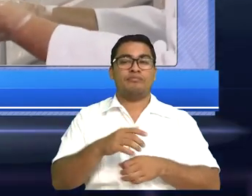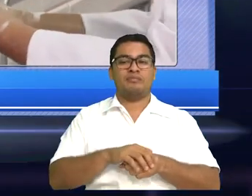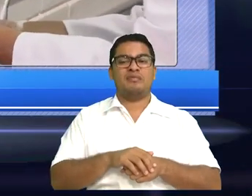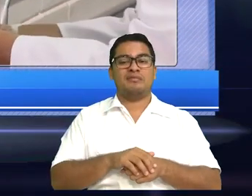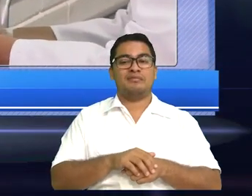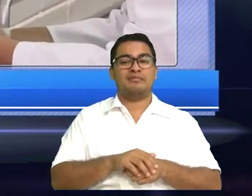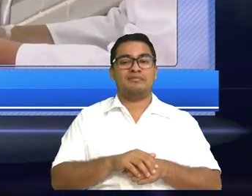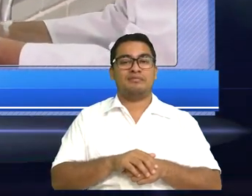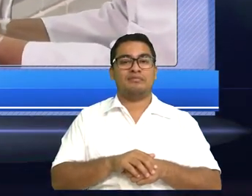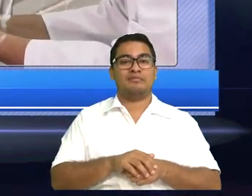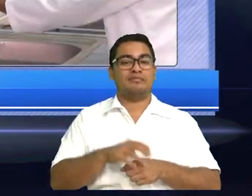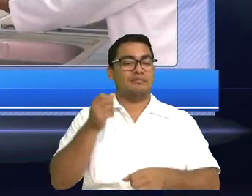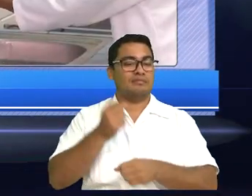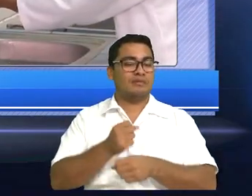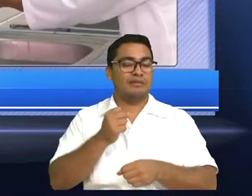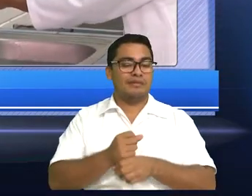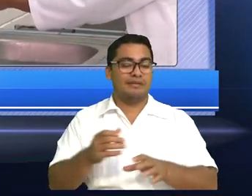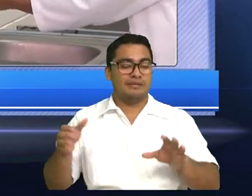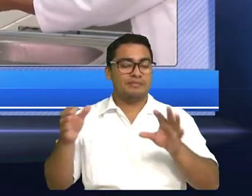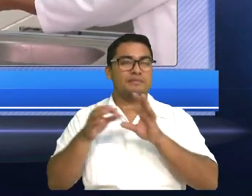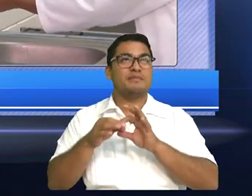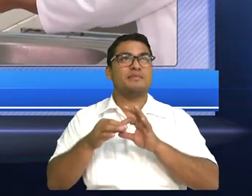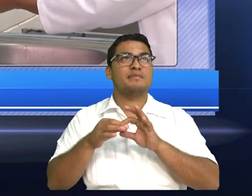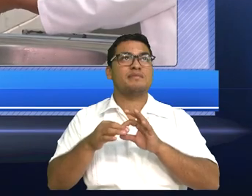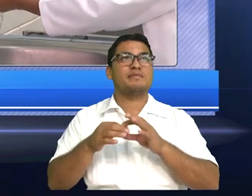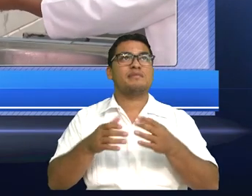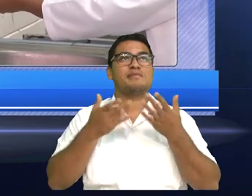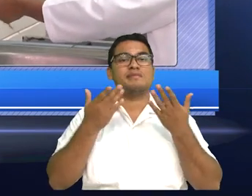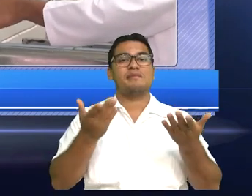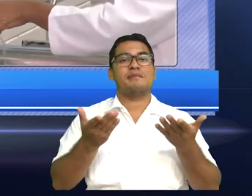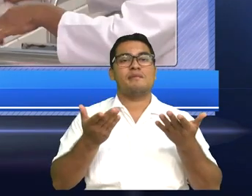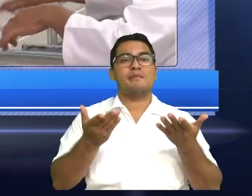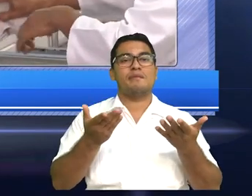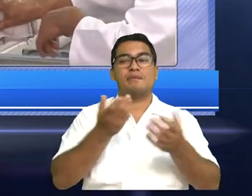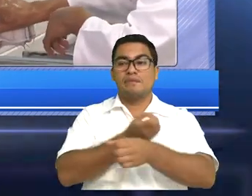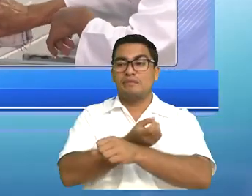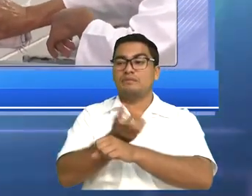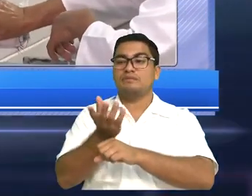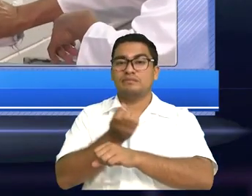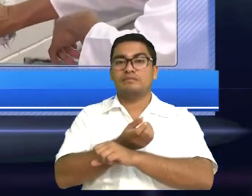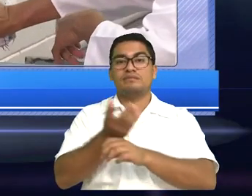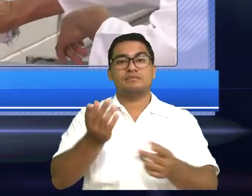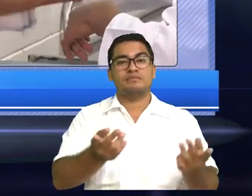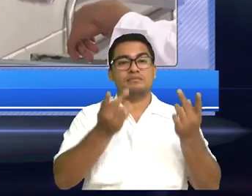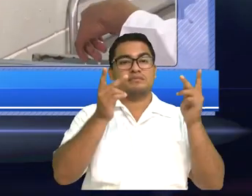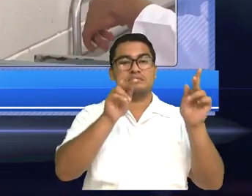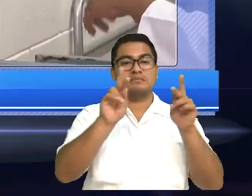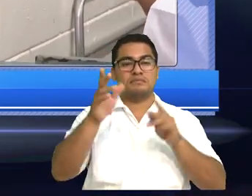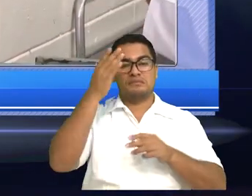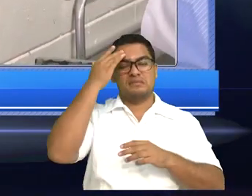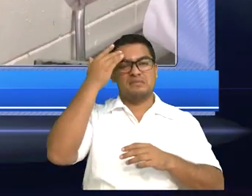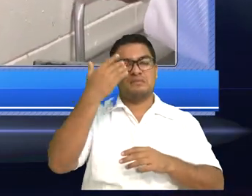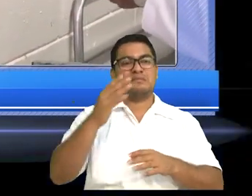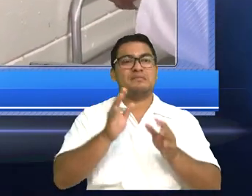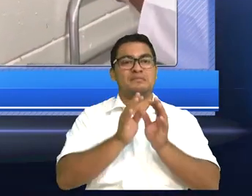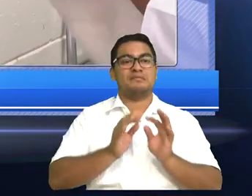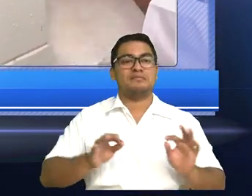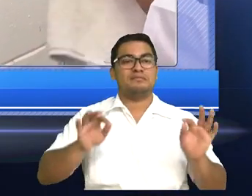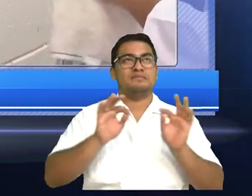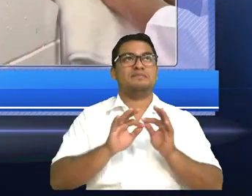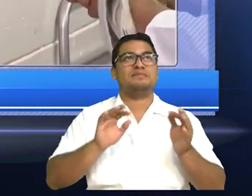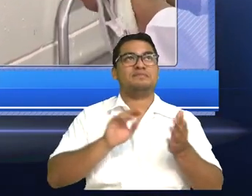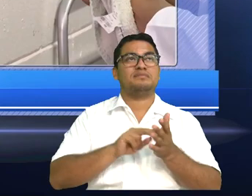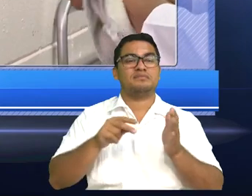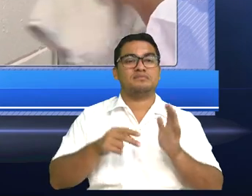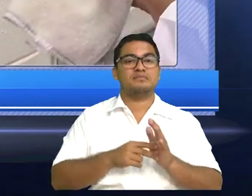coordinando, trabajando en conjunto para llevarle las recomendaciones de vida, que ya todo el mundo lo sabe, pero